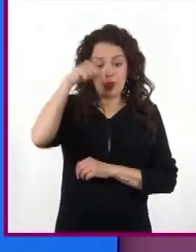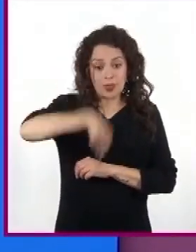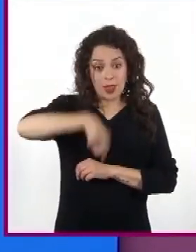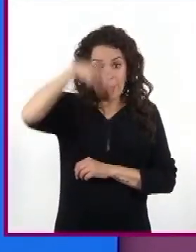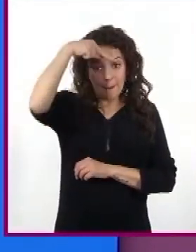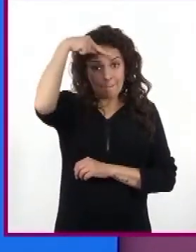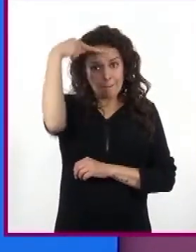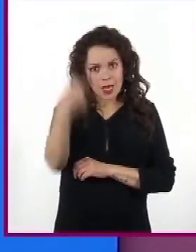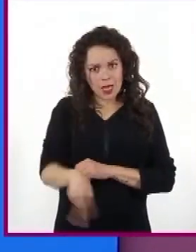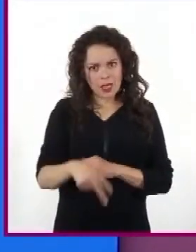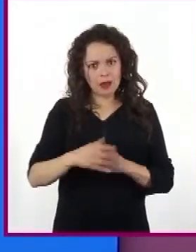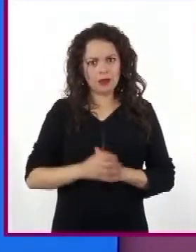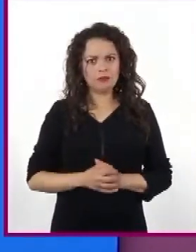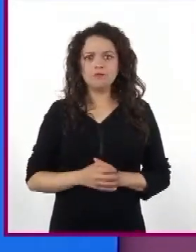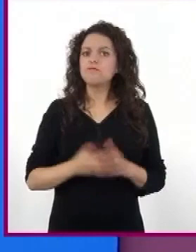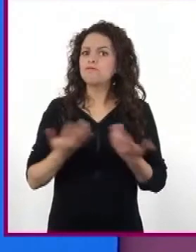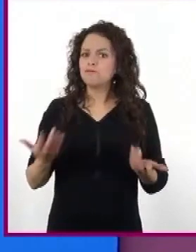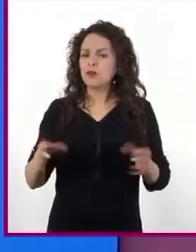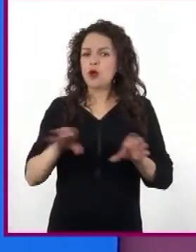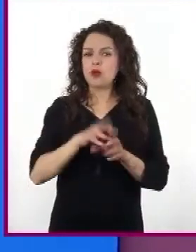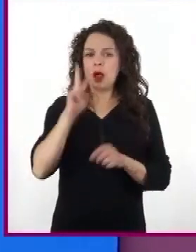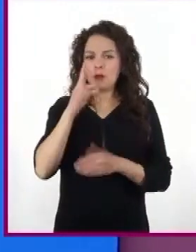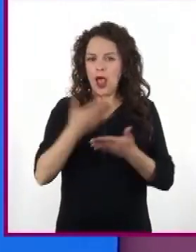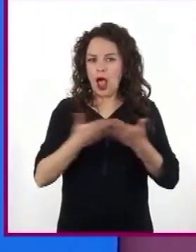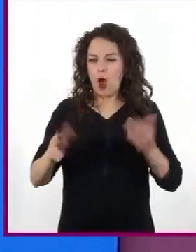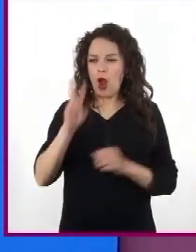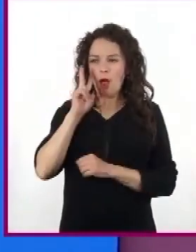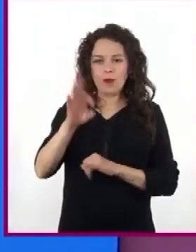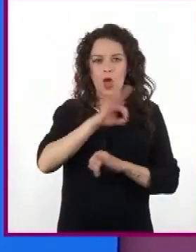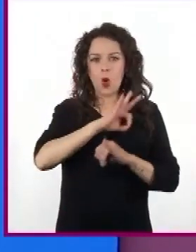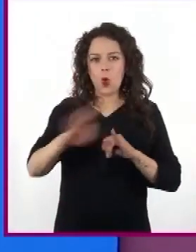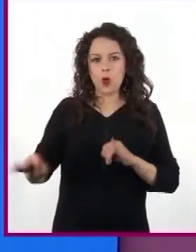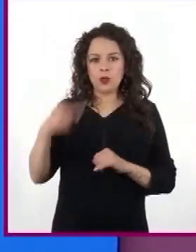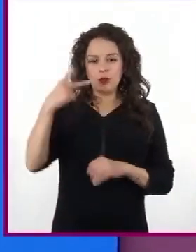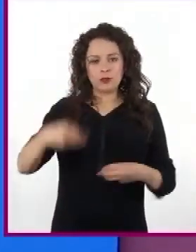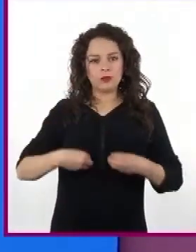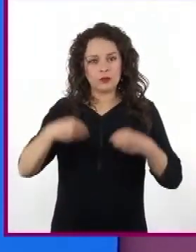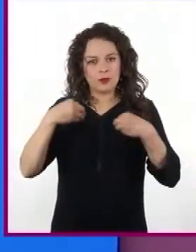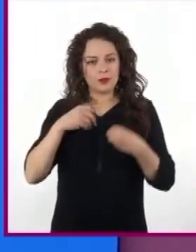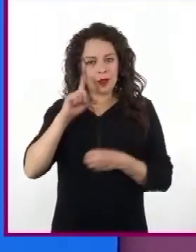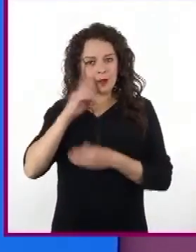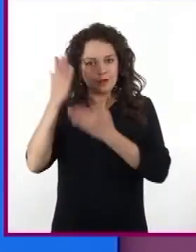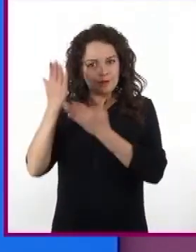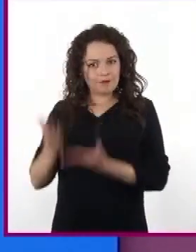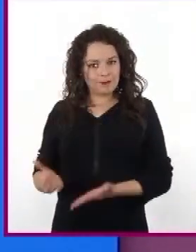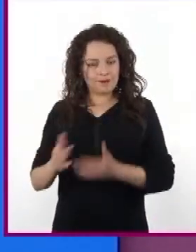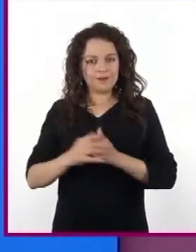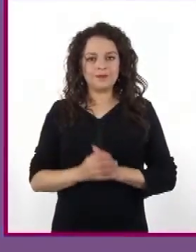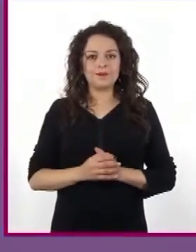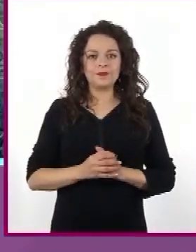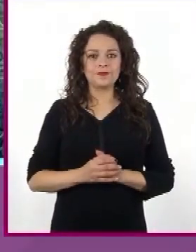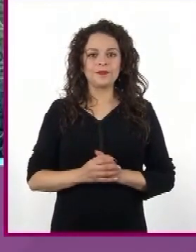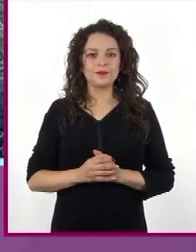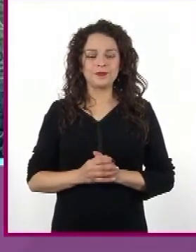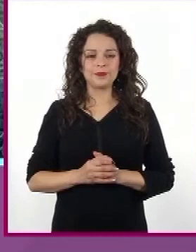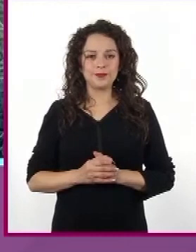país. ¿Qué les parece si ahora revisamos la última parte de la vida de nuestra autora?